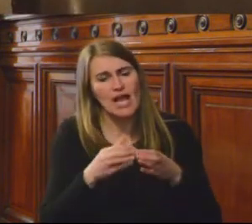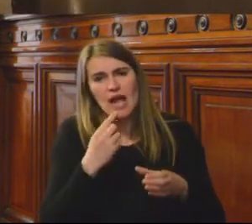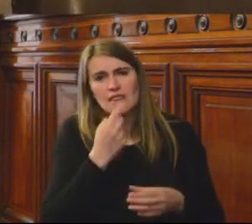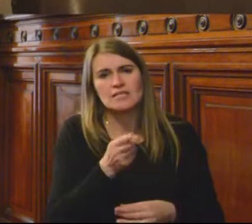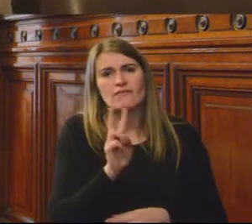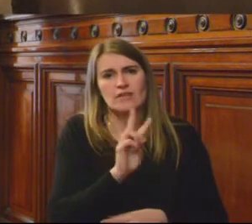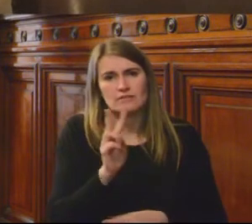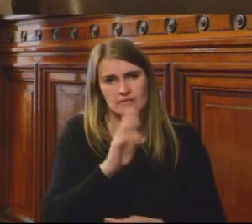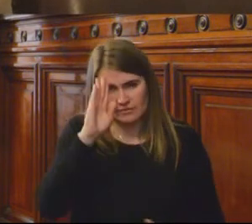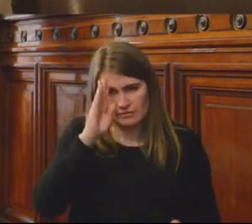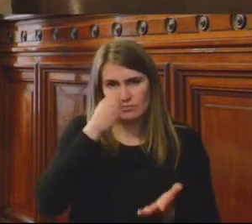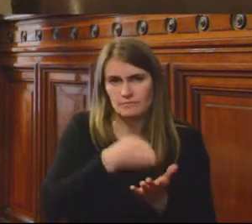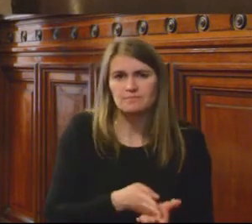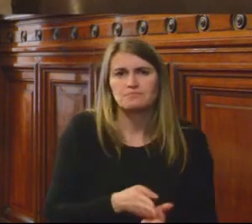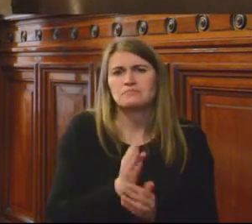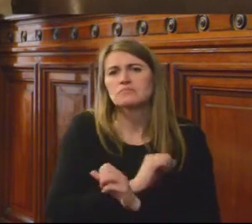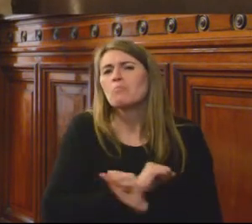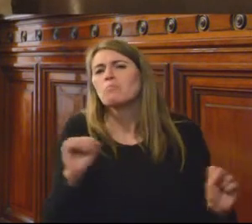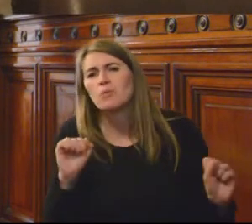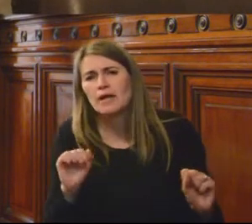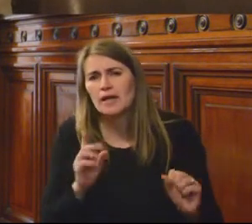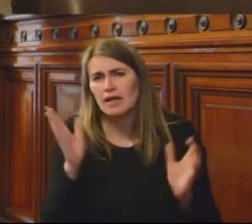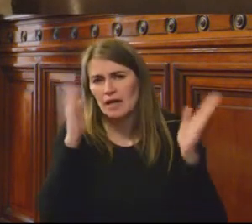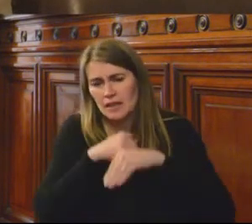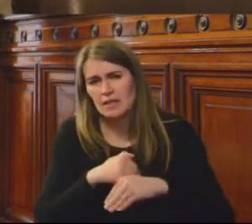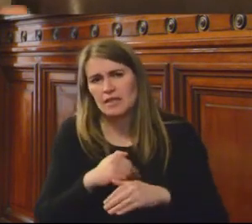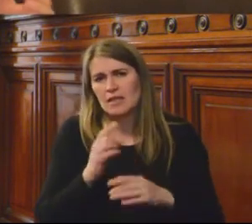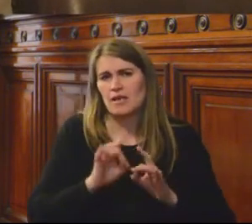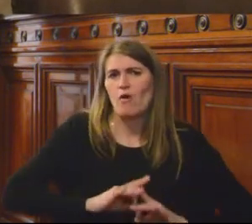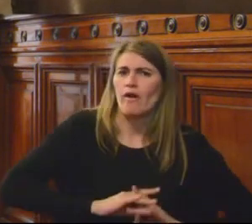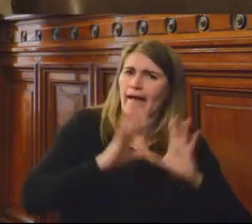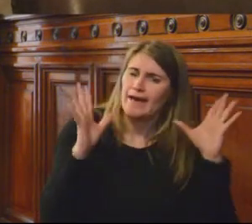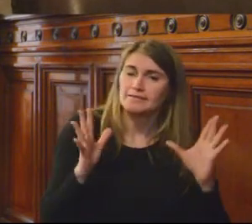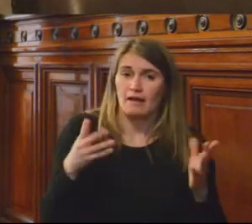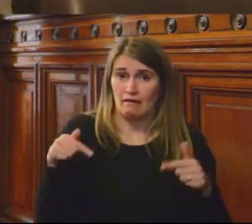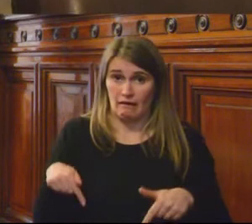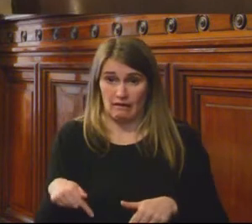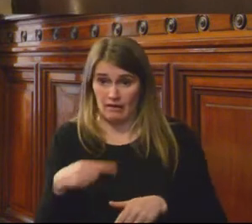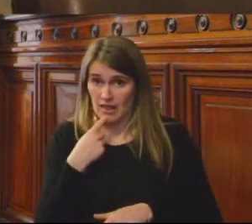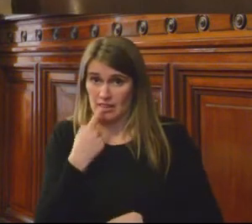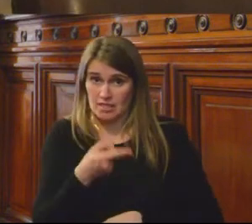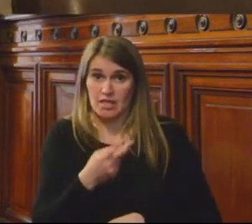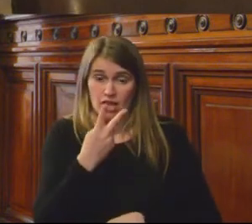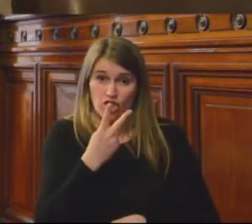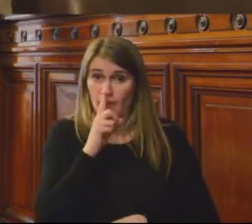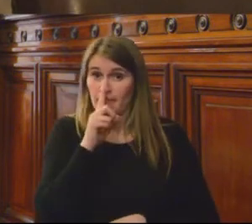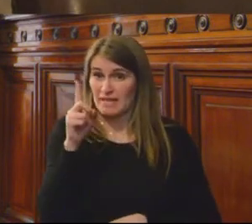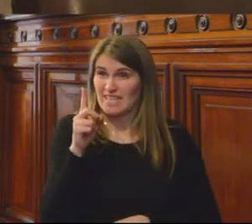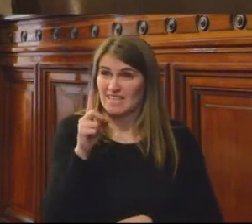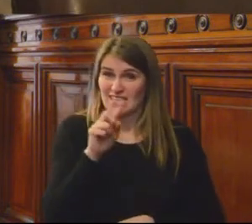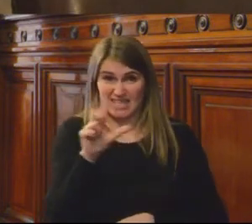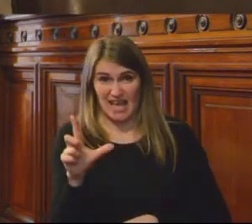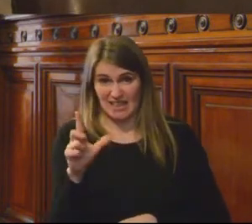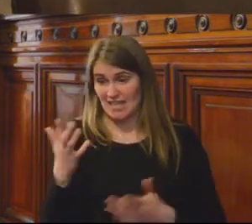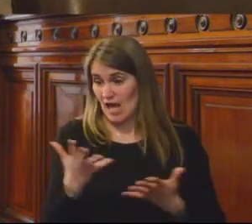existe una dictadura que no permite el ejercicio de la expresión democrática, y aquí se dice que solamente en el año 2017, en lo